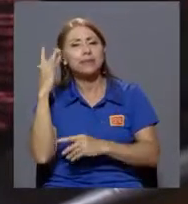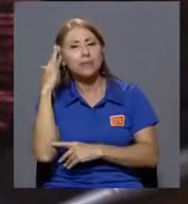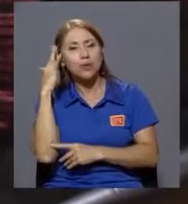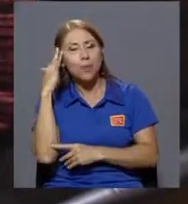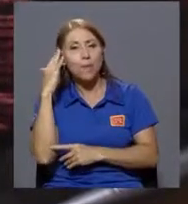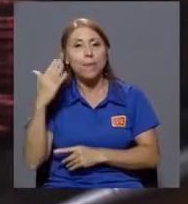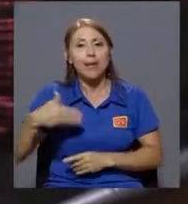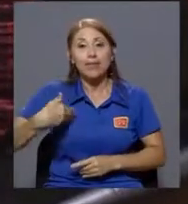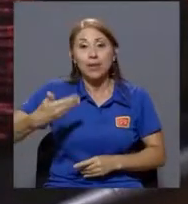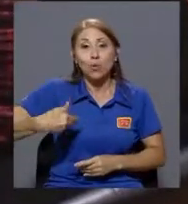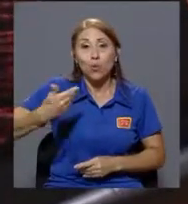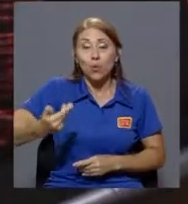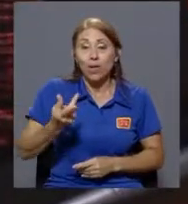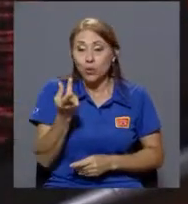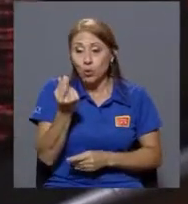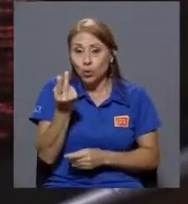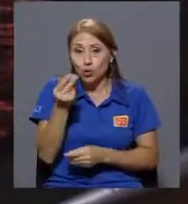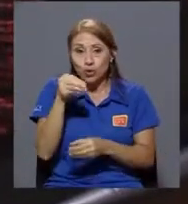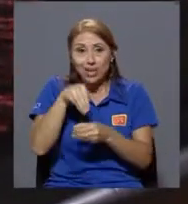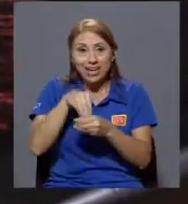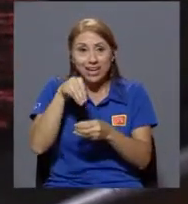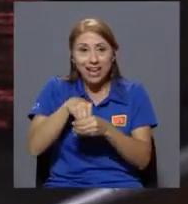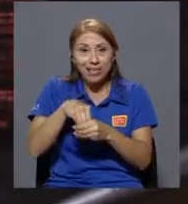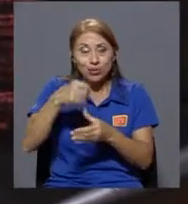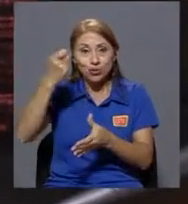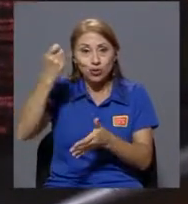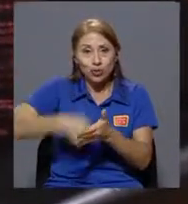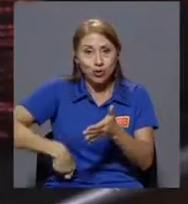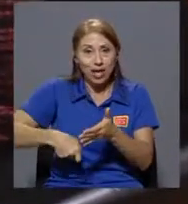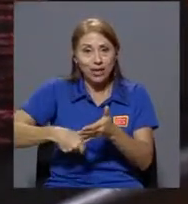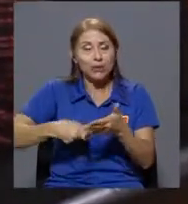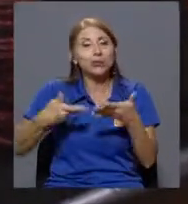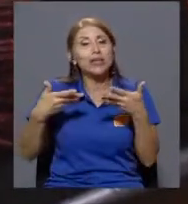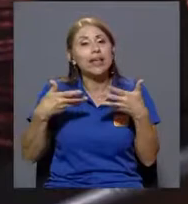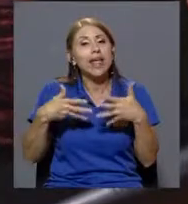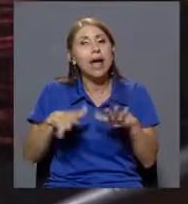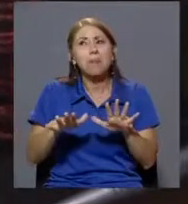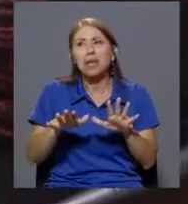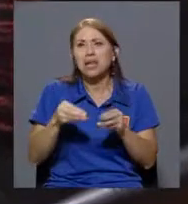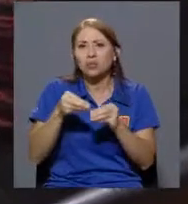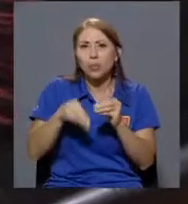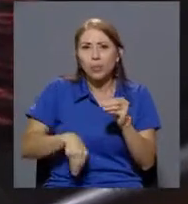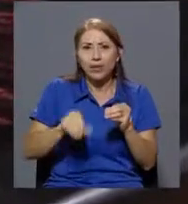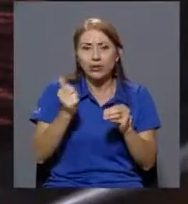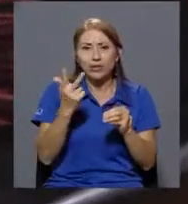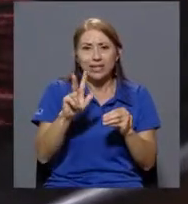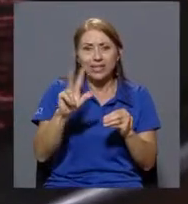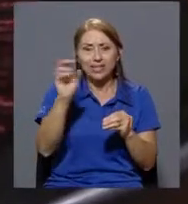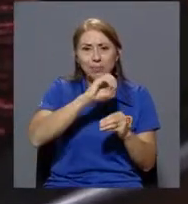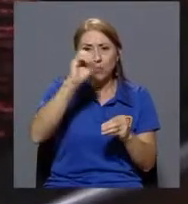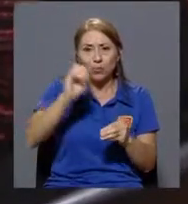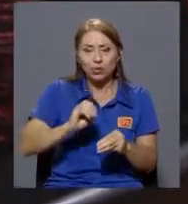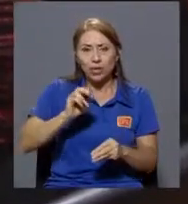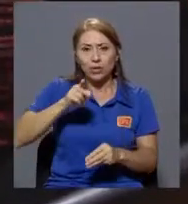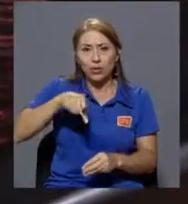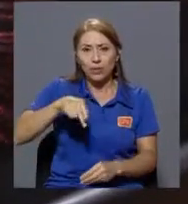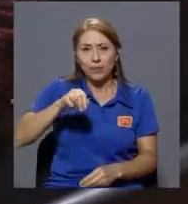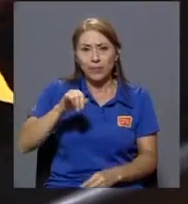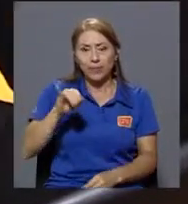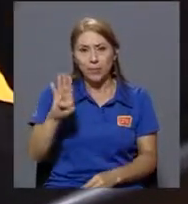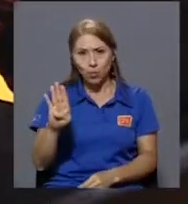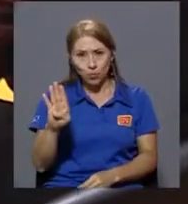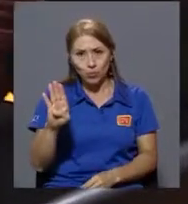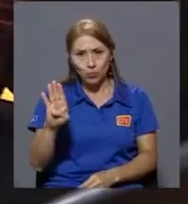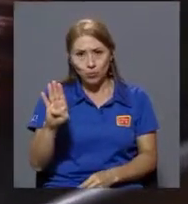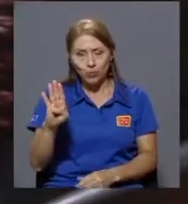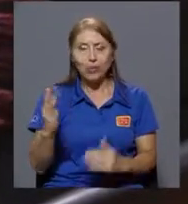los ingresos tributarios, que apenas son menos del 13% del Producto Interno Bruto,